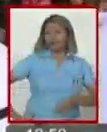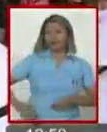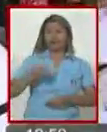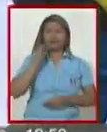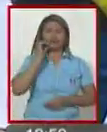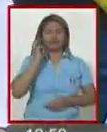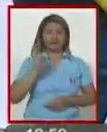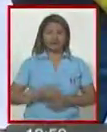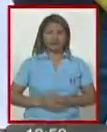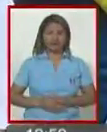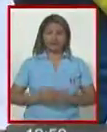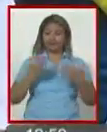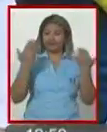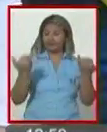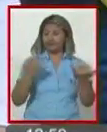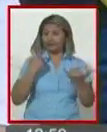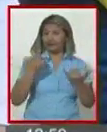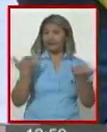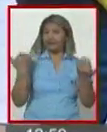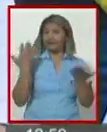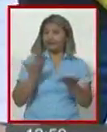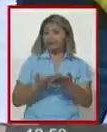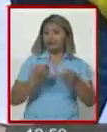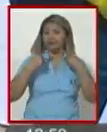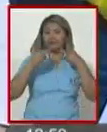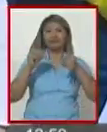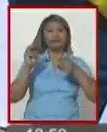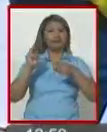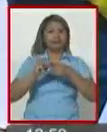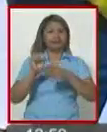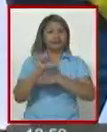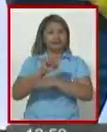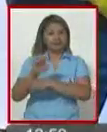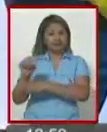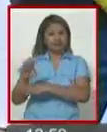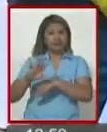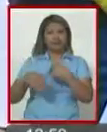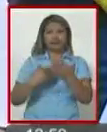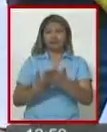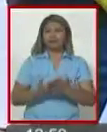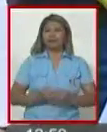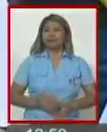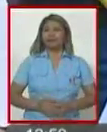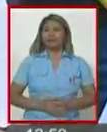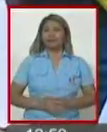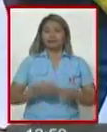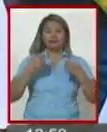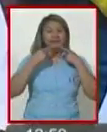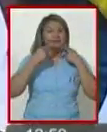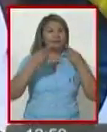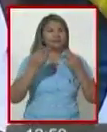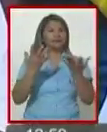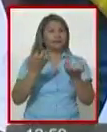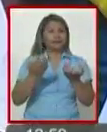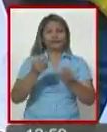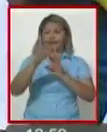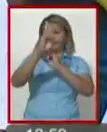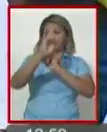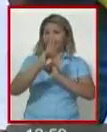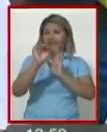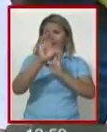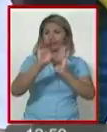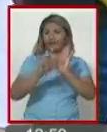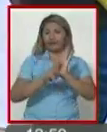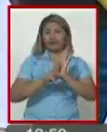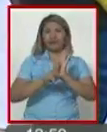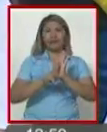vamos a estar hoy dándole un mensaje a este gobierno diciéndole que queremos que se respete la